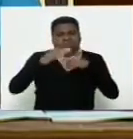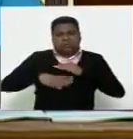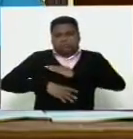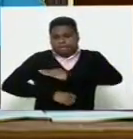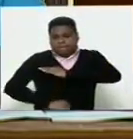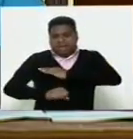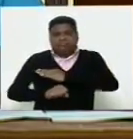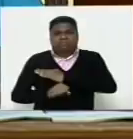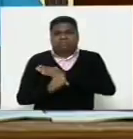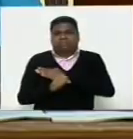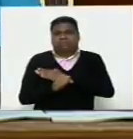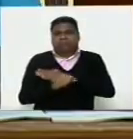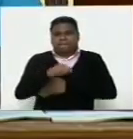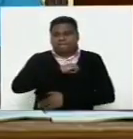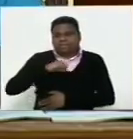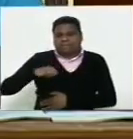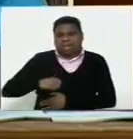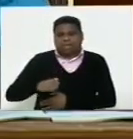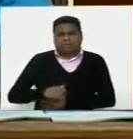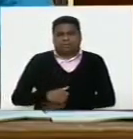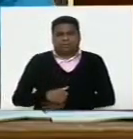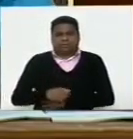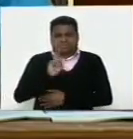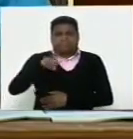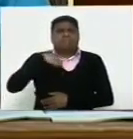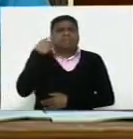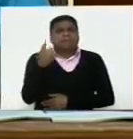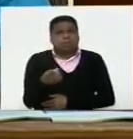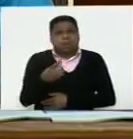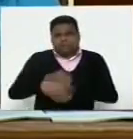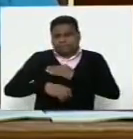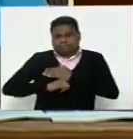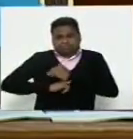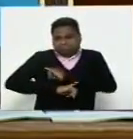parto, parto, nacimiento y posparto.